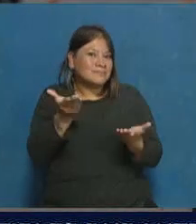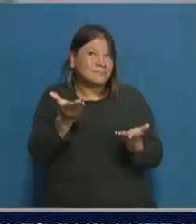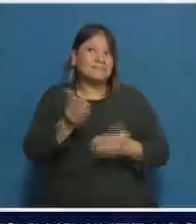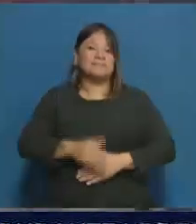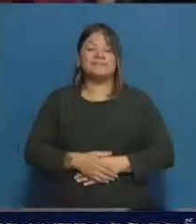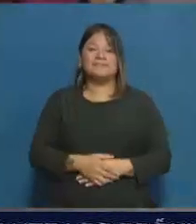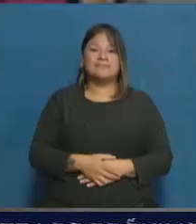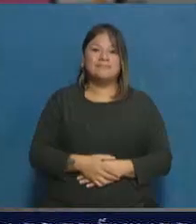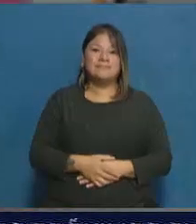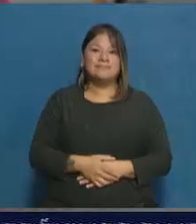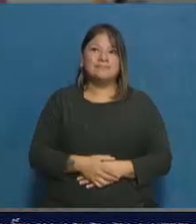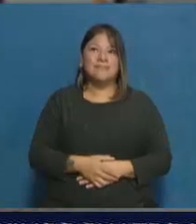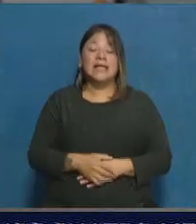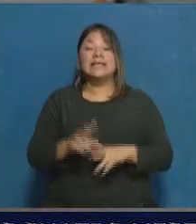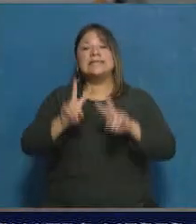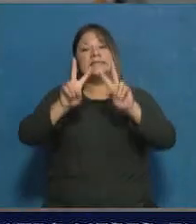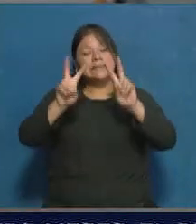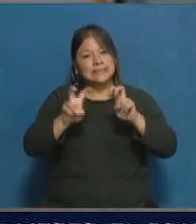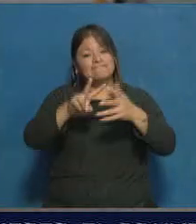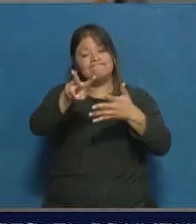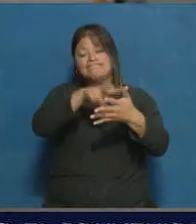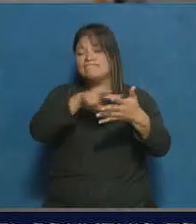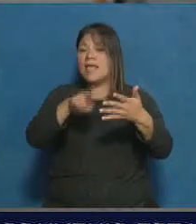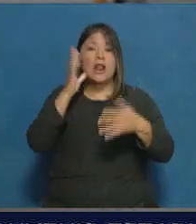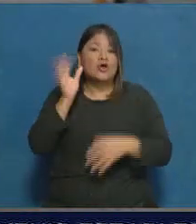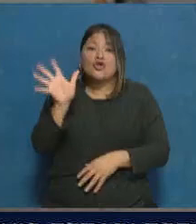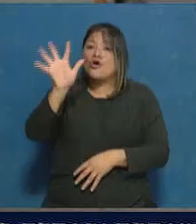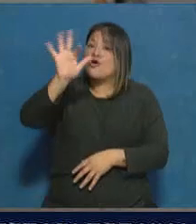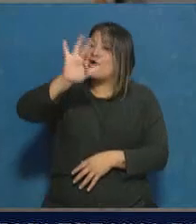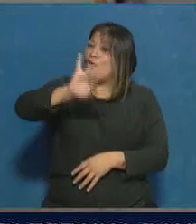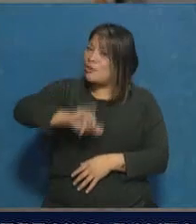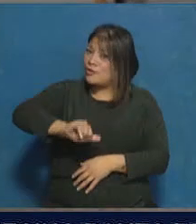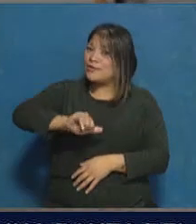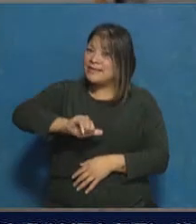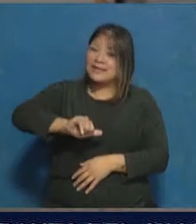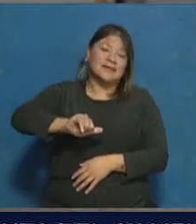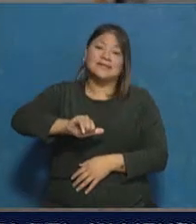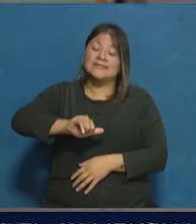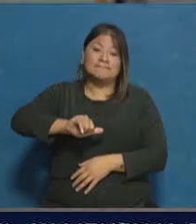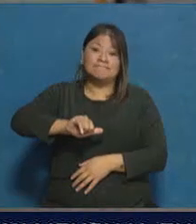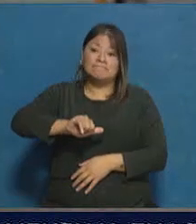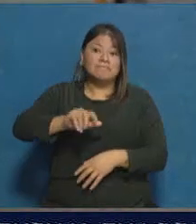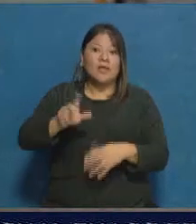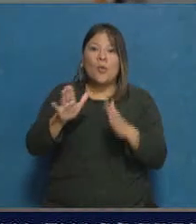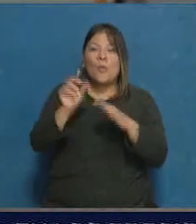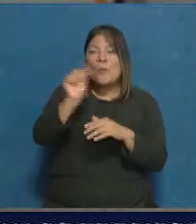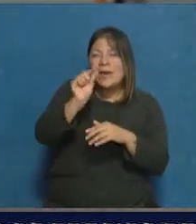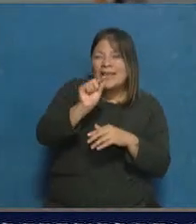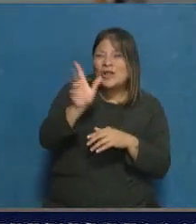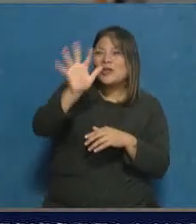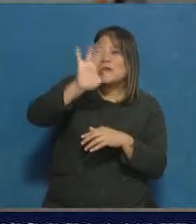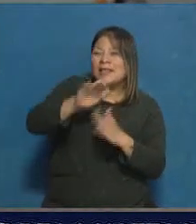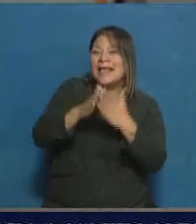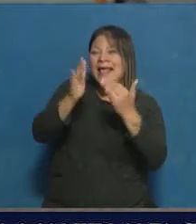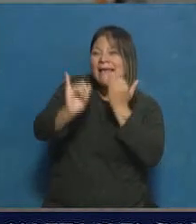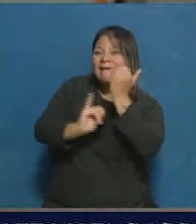a la escuela. Y esto de leer es un hábito, y la repetición de un acto hace un hábito. La repetición de un hábito